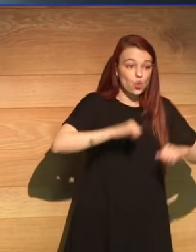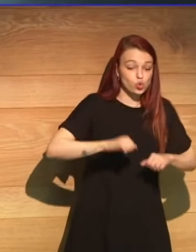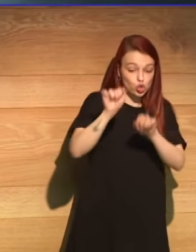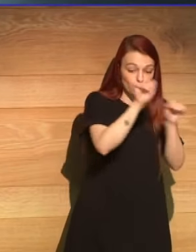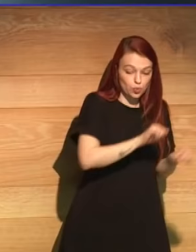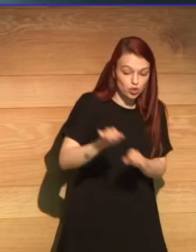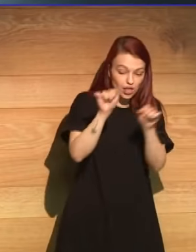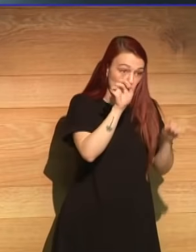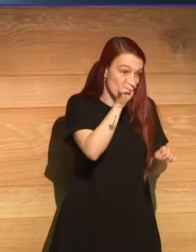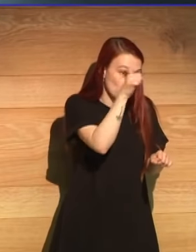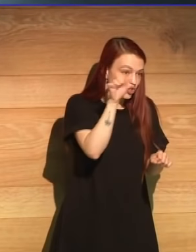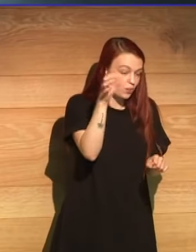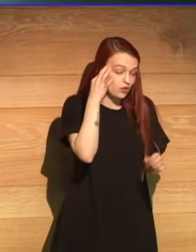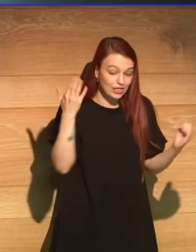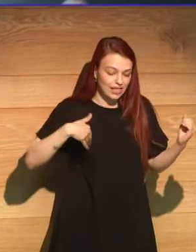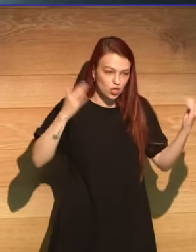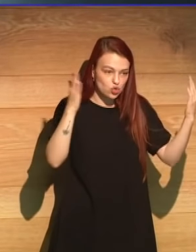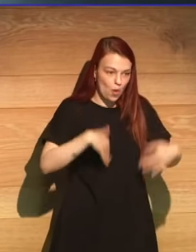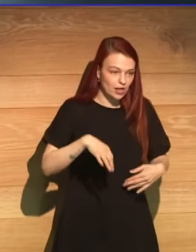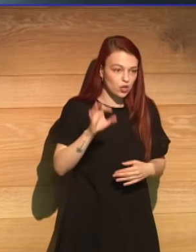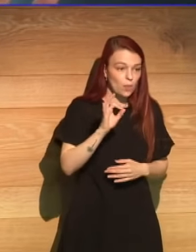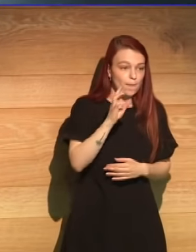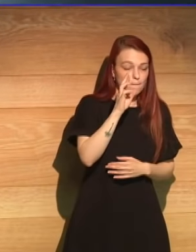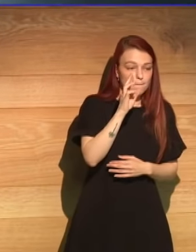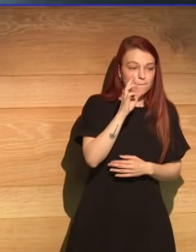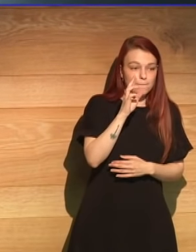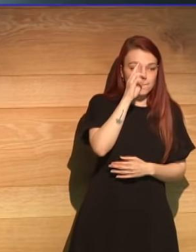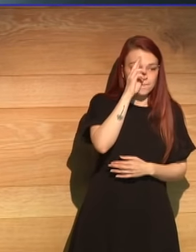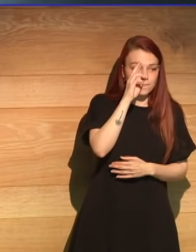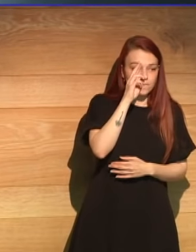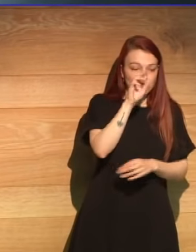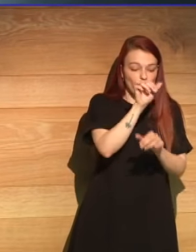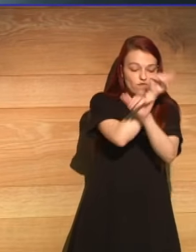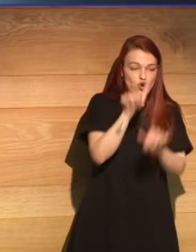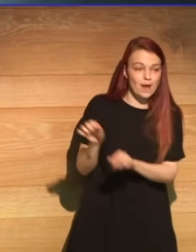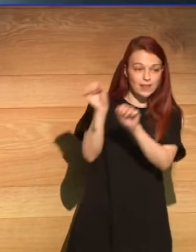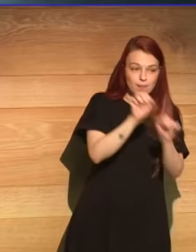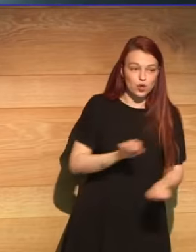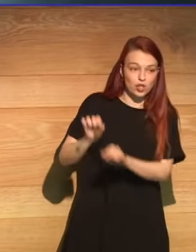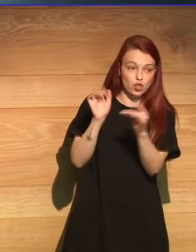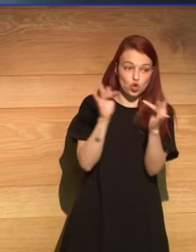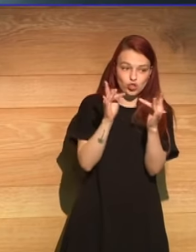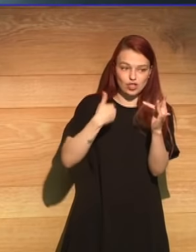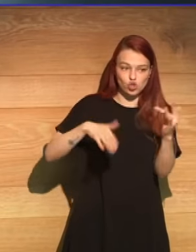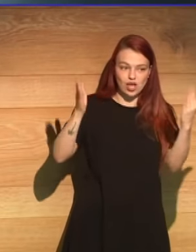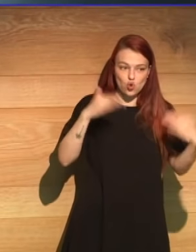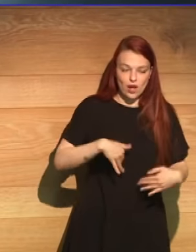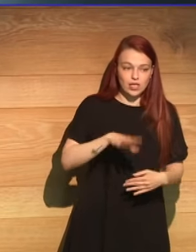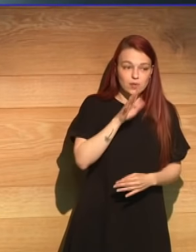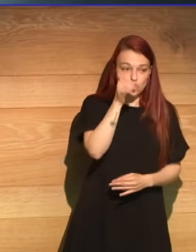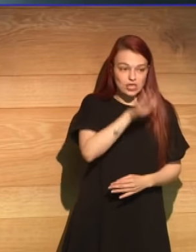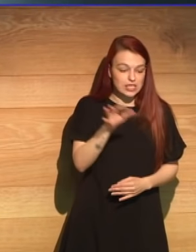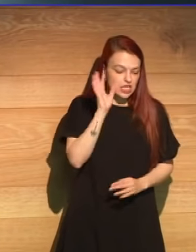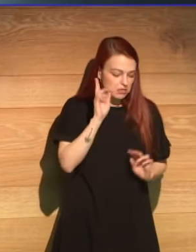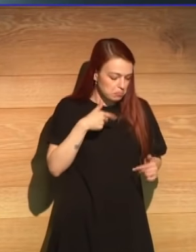las profesoras, por la ausencia de interacción entre pares que las protege y por la ausencia de conciencia de los derechos que